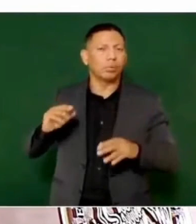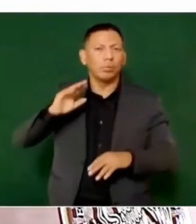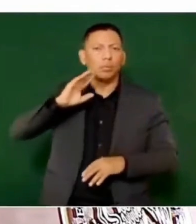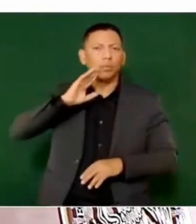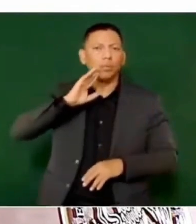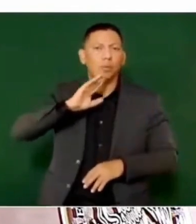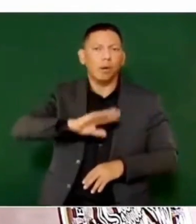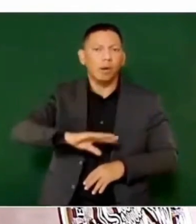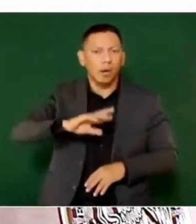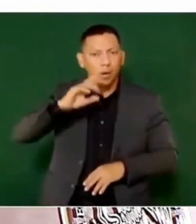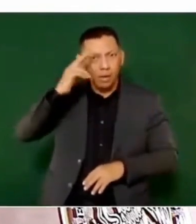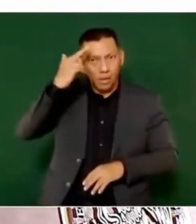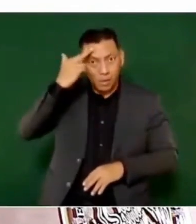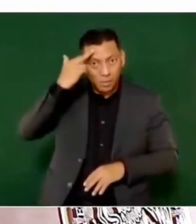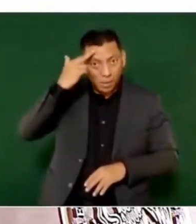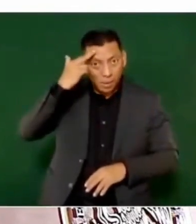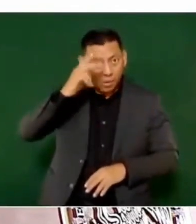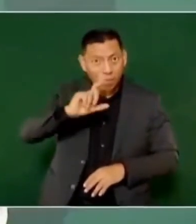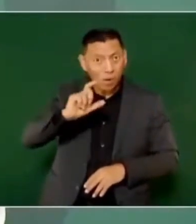nos hicieron el fraude.